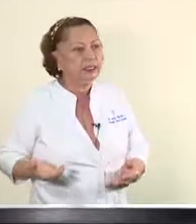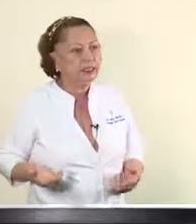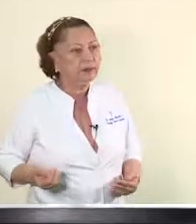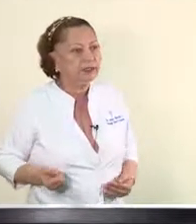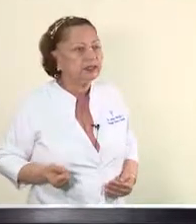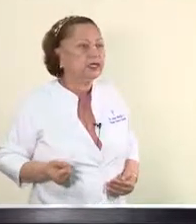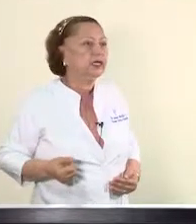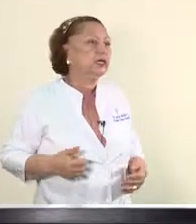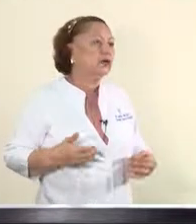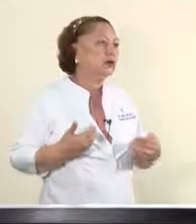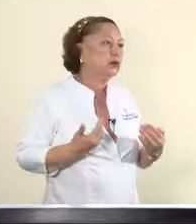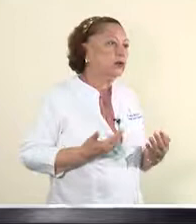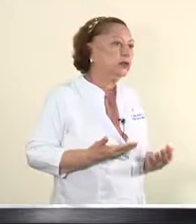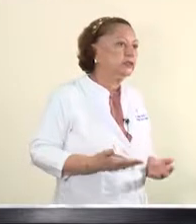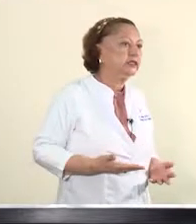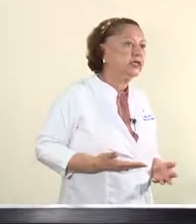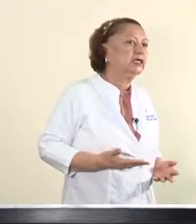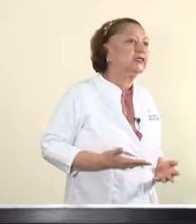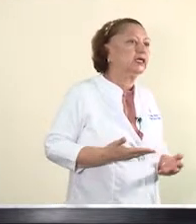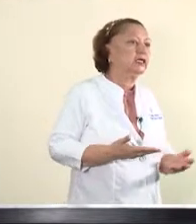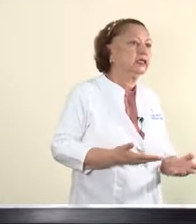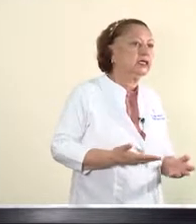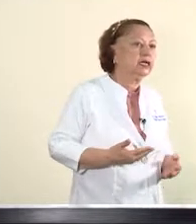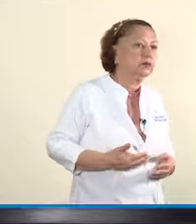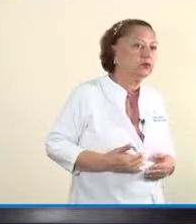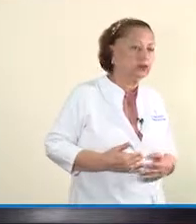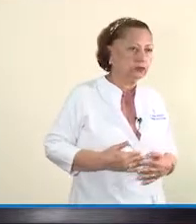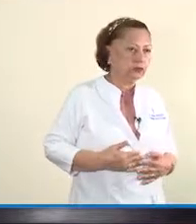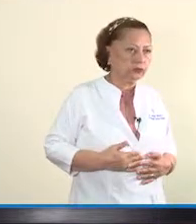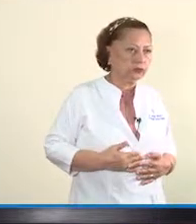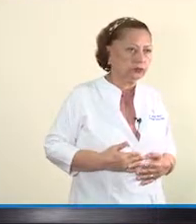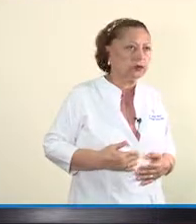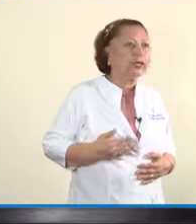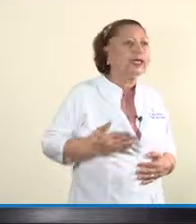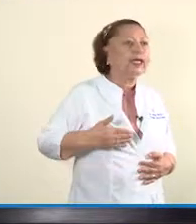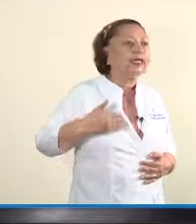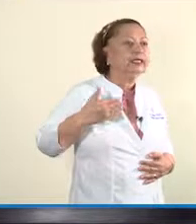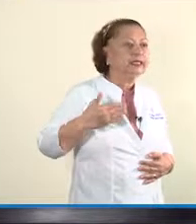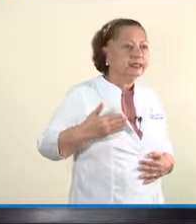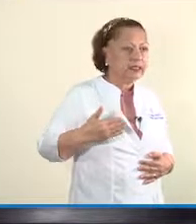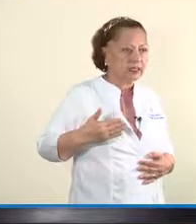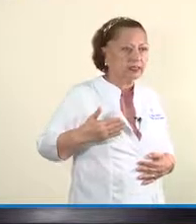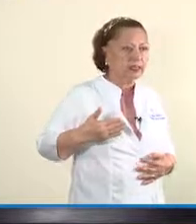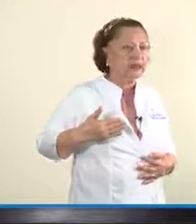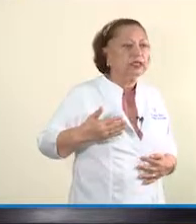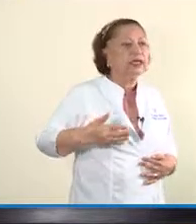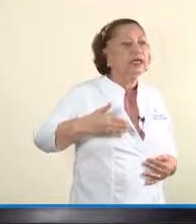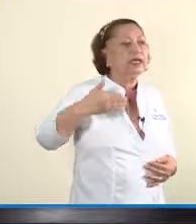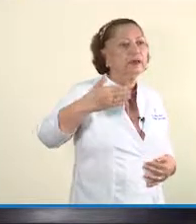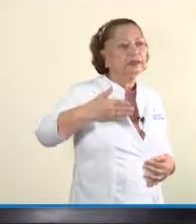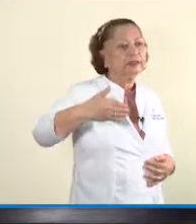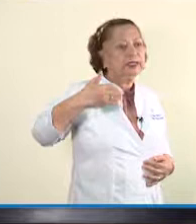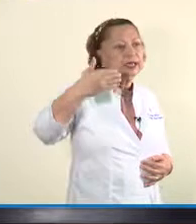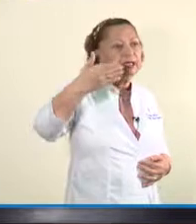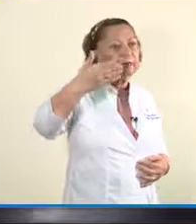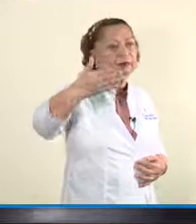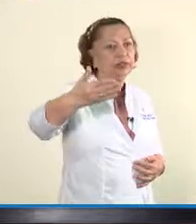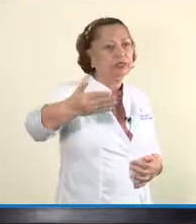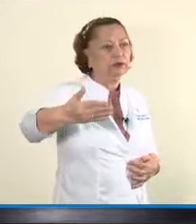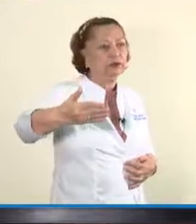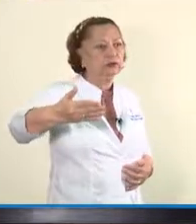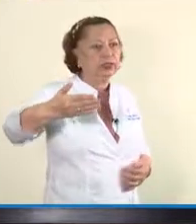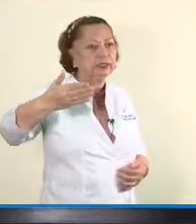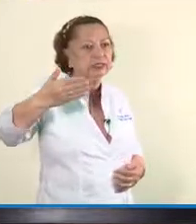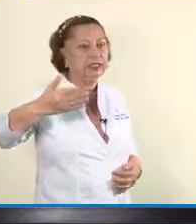la clínica más cercana o a un especialista que tengamos con nosotros. Es decir, tener la capacidad de